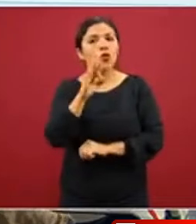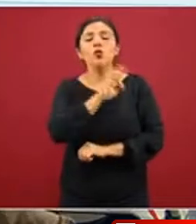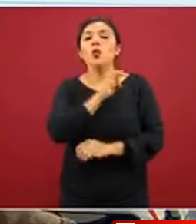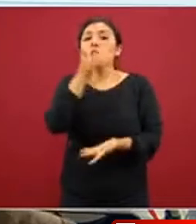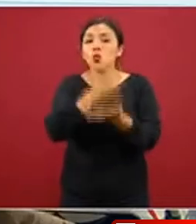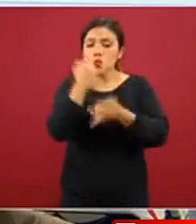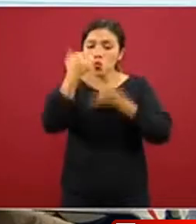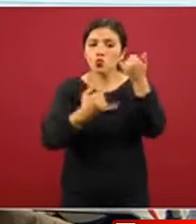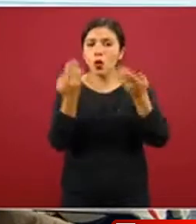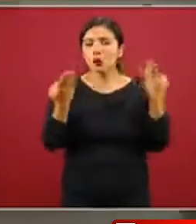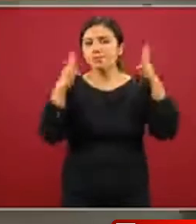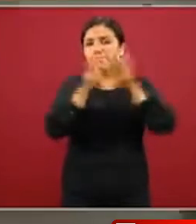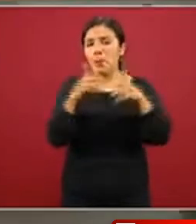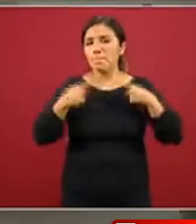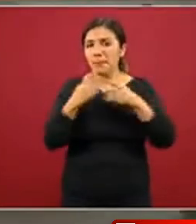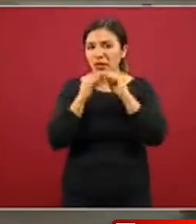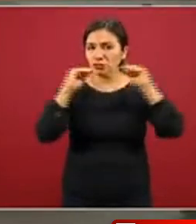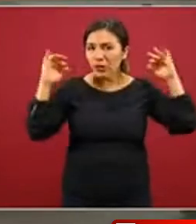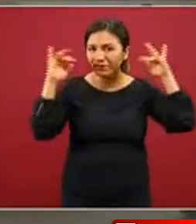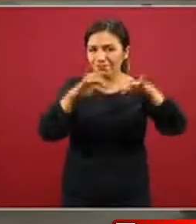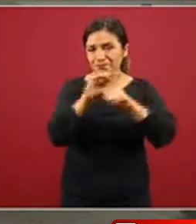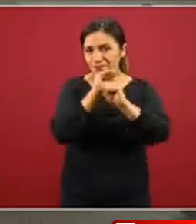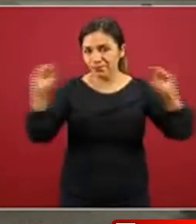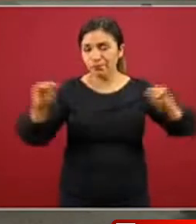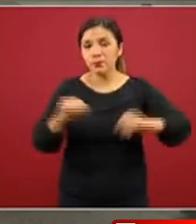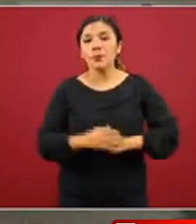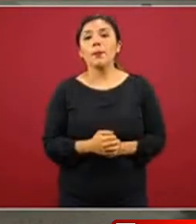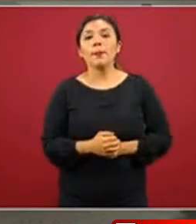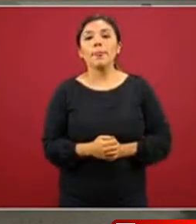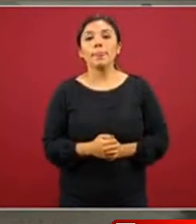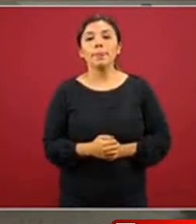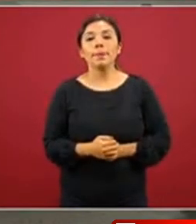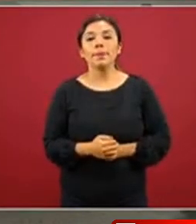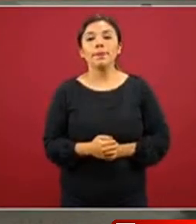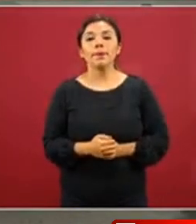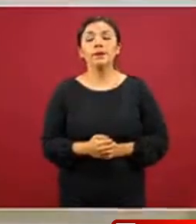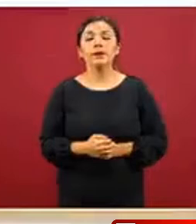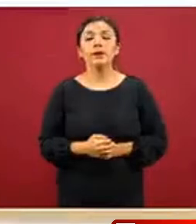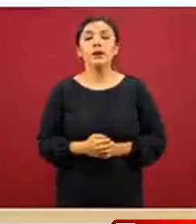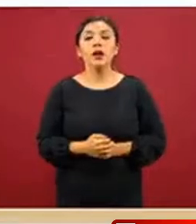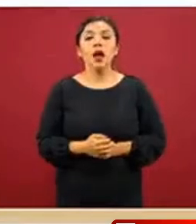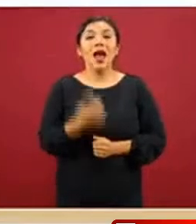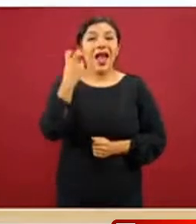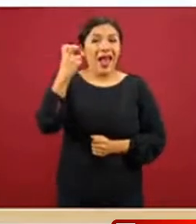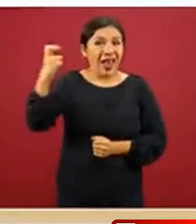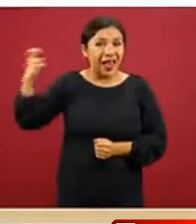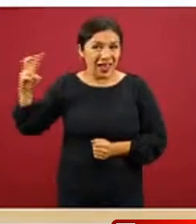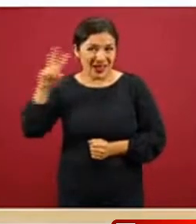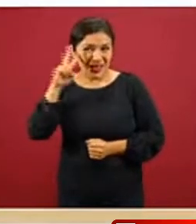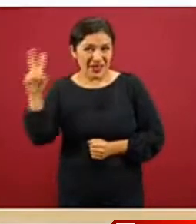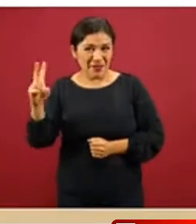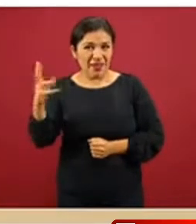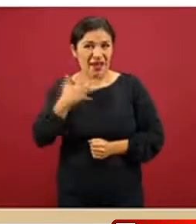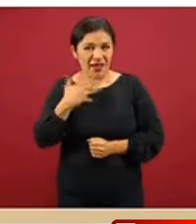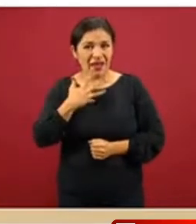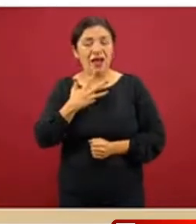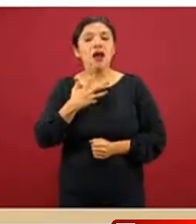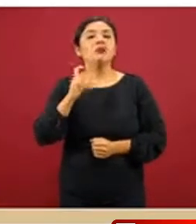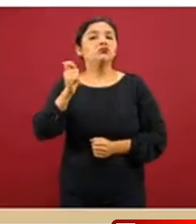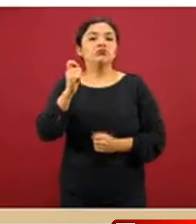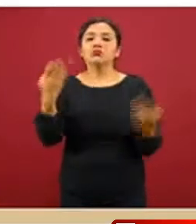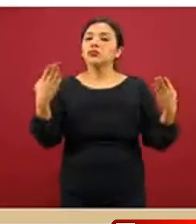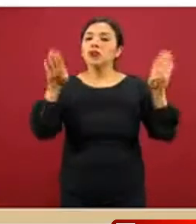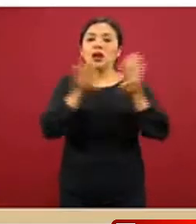puertas cerradas. Veamos la siguiente diapositiva. Todos estos servicios o eventos se